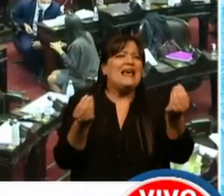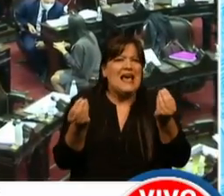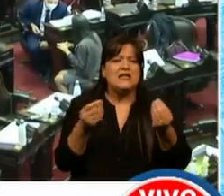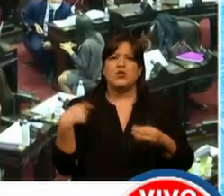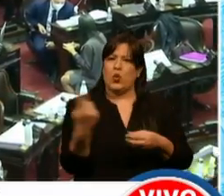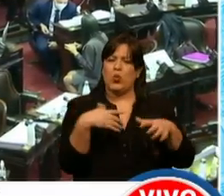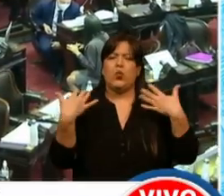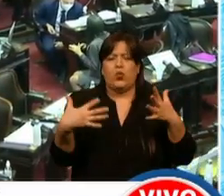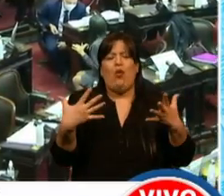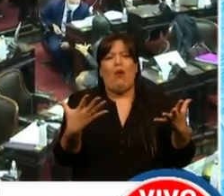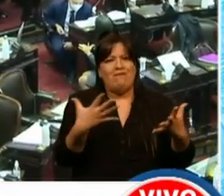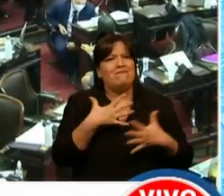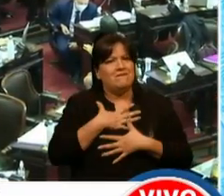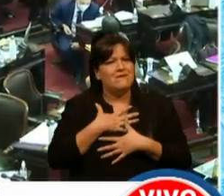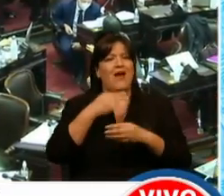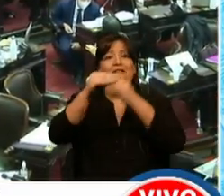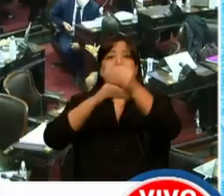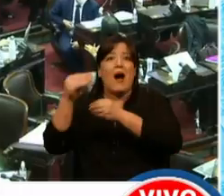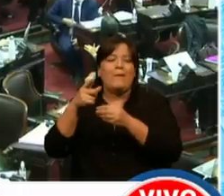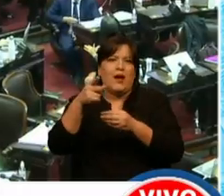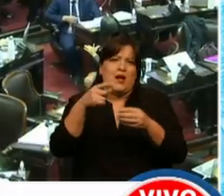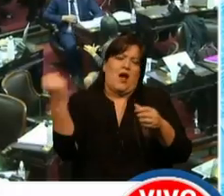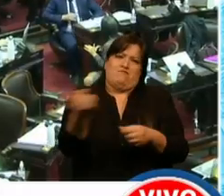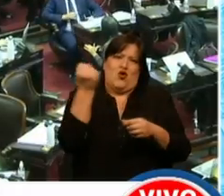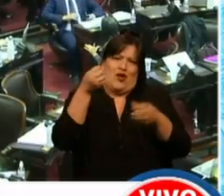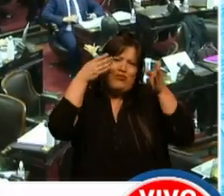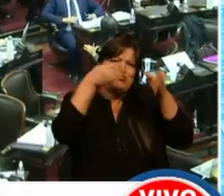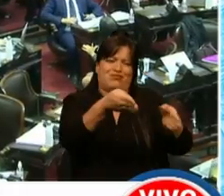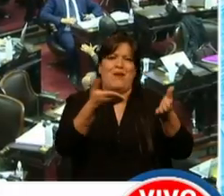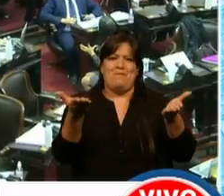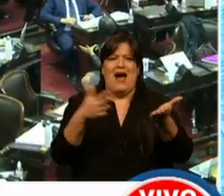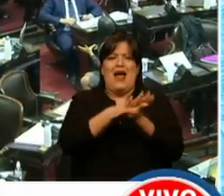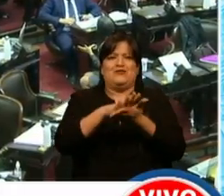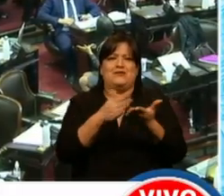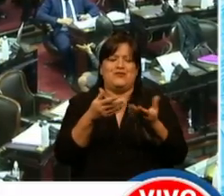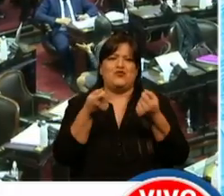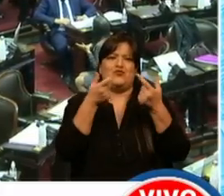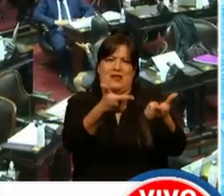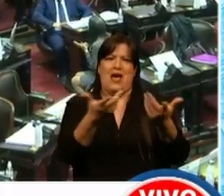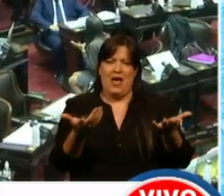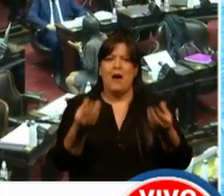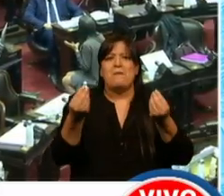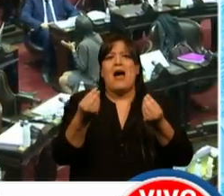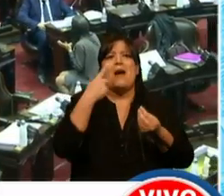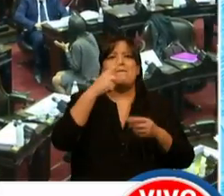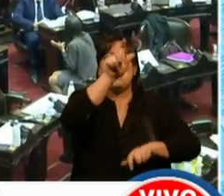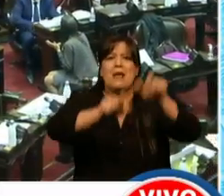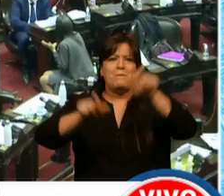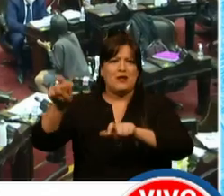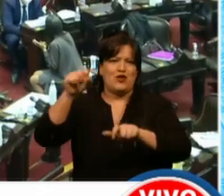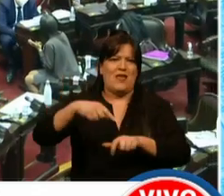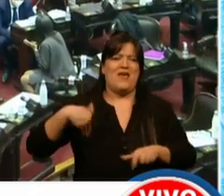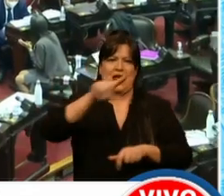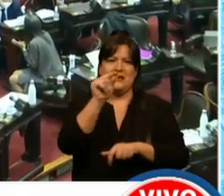cuánto aprecia las familias que nos ocupemos de estos problemas que acucian como digo a miles de argentinos en este momento